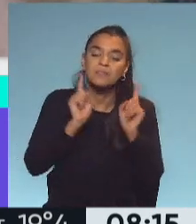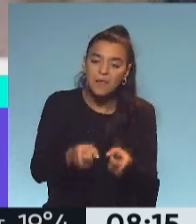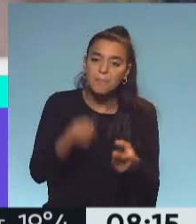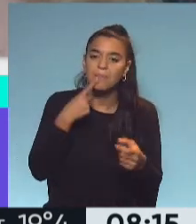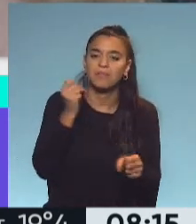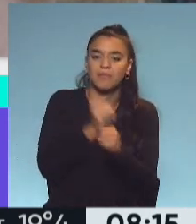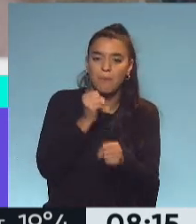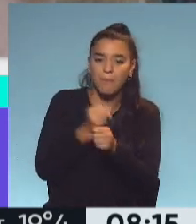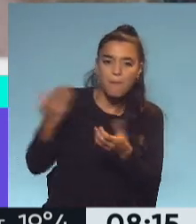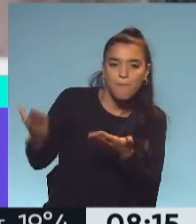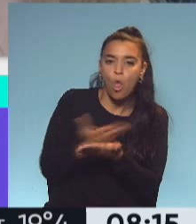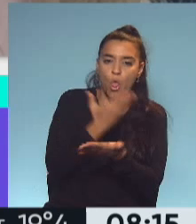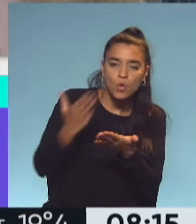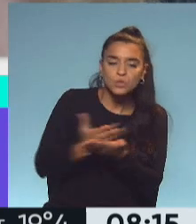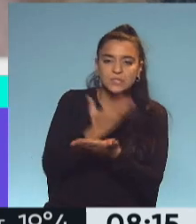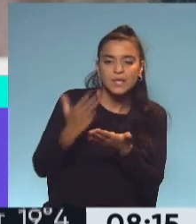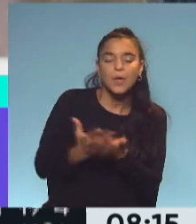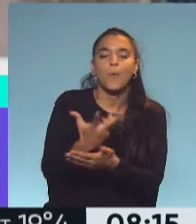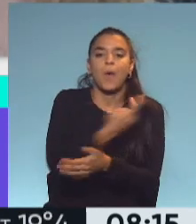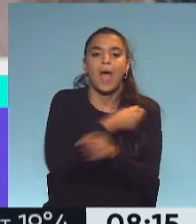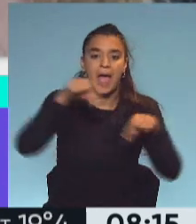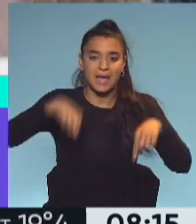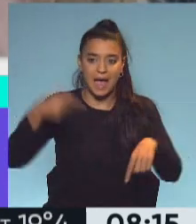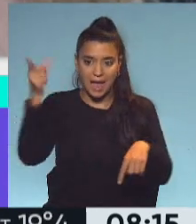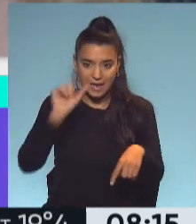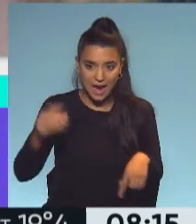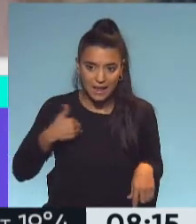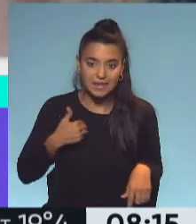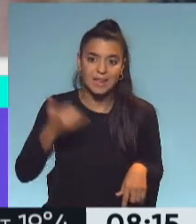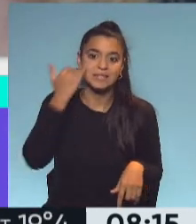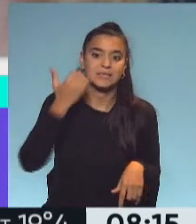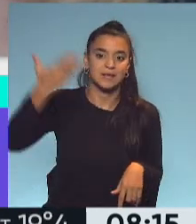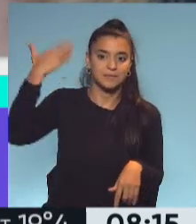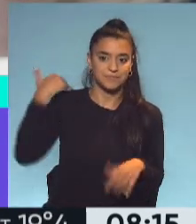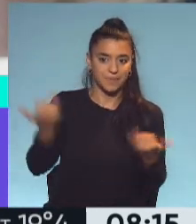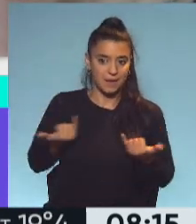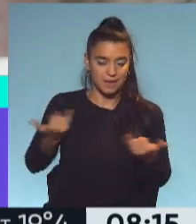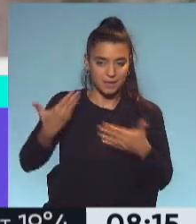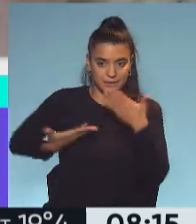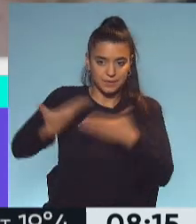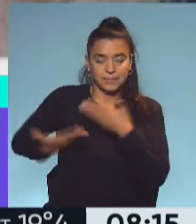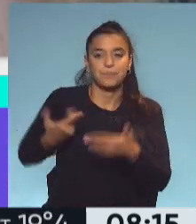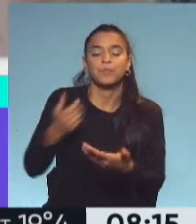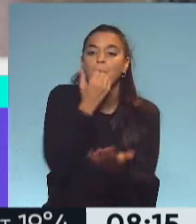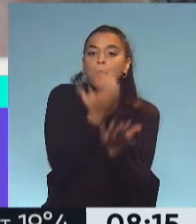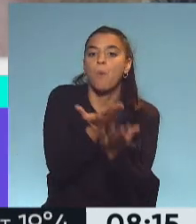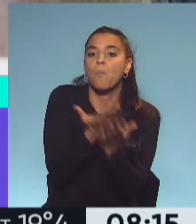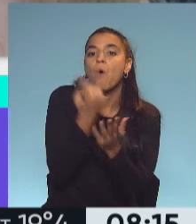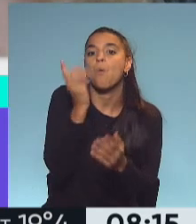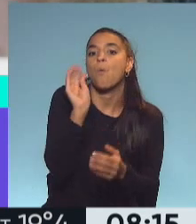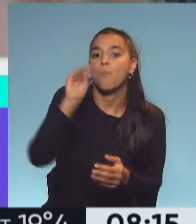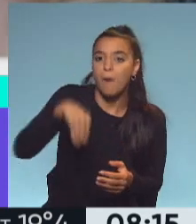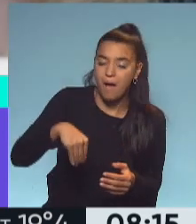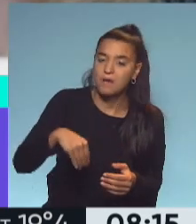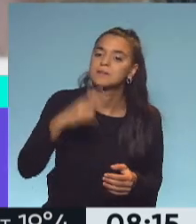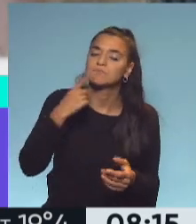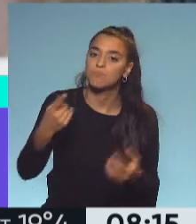para producir las vacunas en la Argentina, como ya lo estamos haciendo. Y esta es una propuesta más y